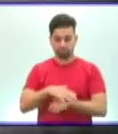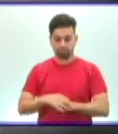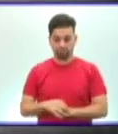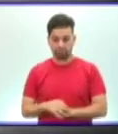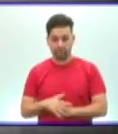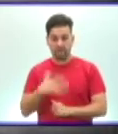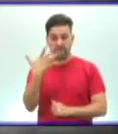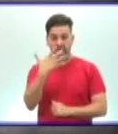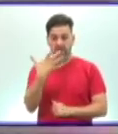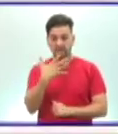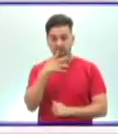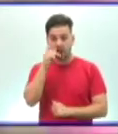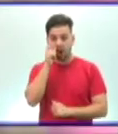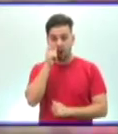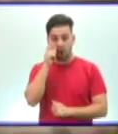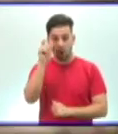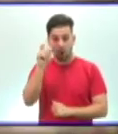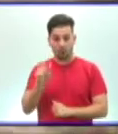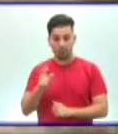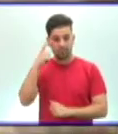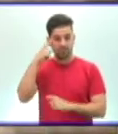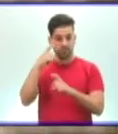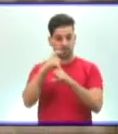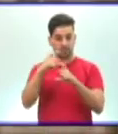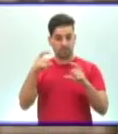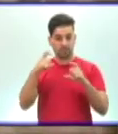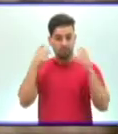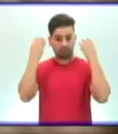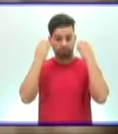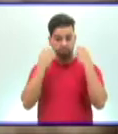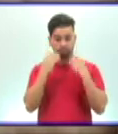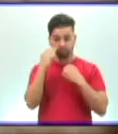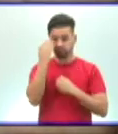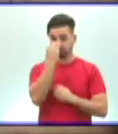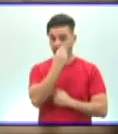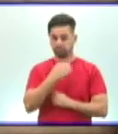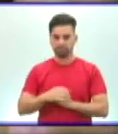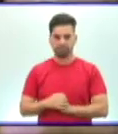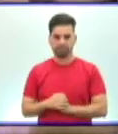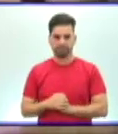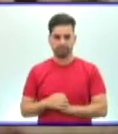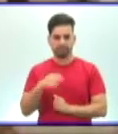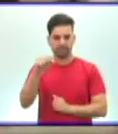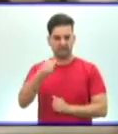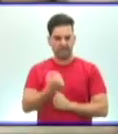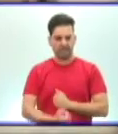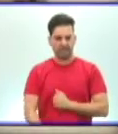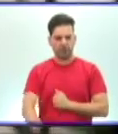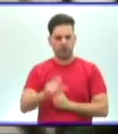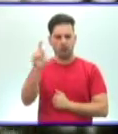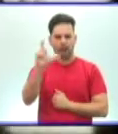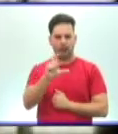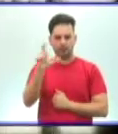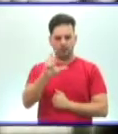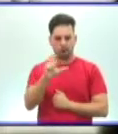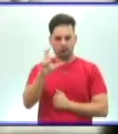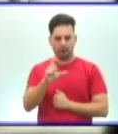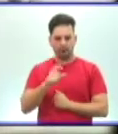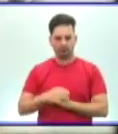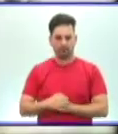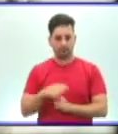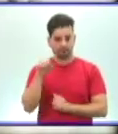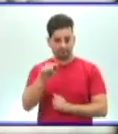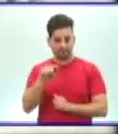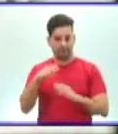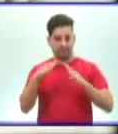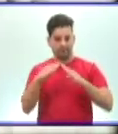Juan Finlay Barrés. Si usted camina por la calle Cristo de su natal Camagüey, verá la Casa Museo de Arquitectura